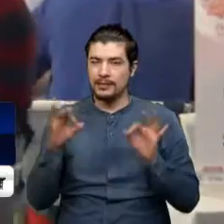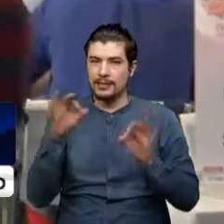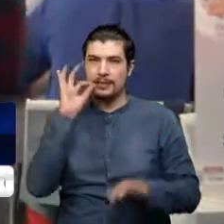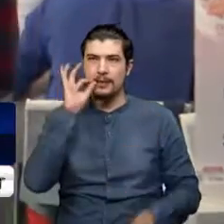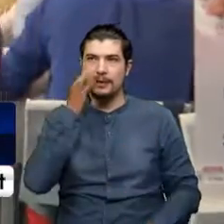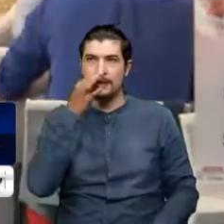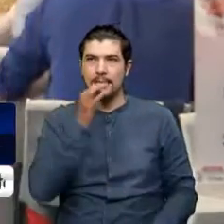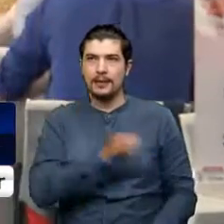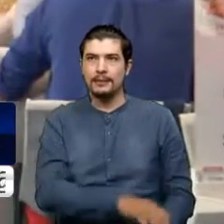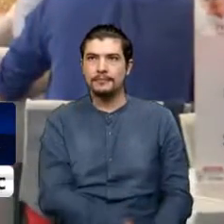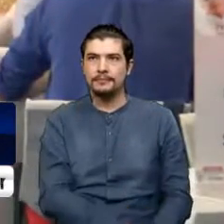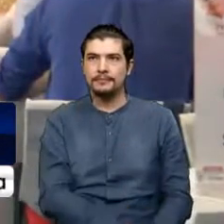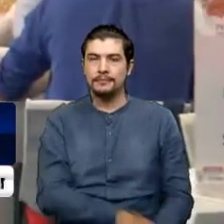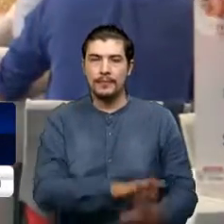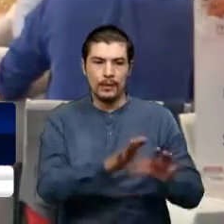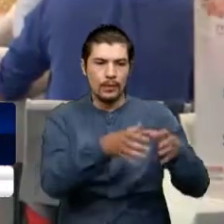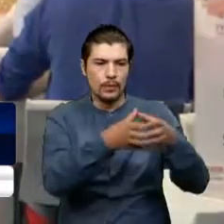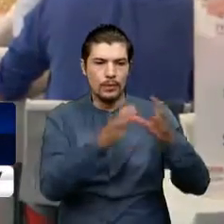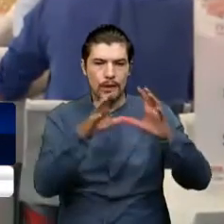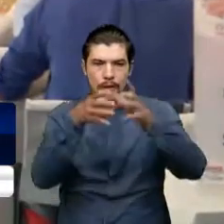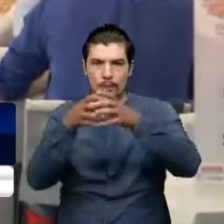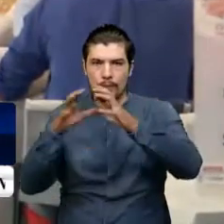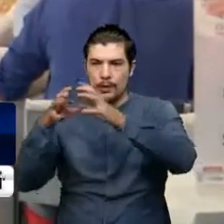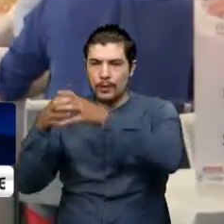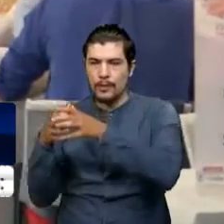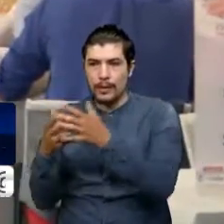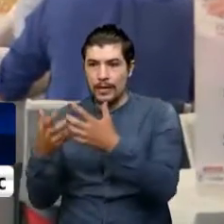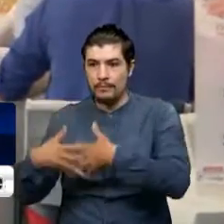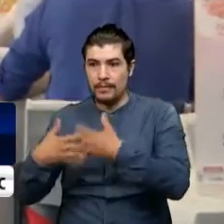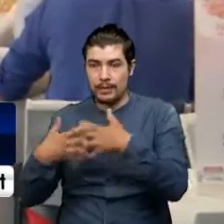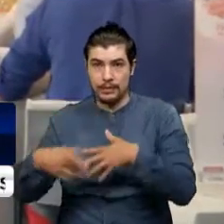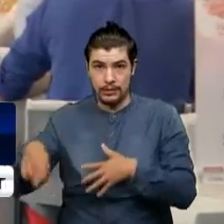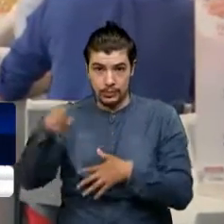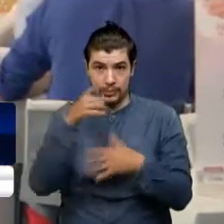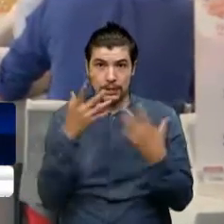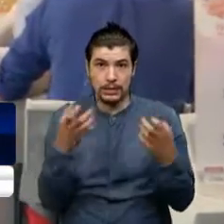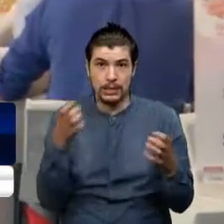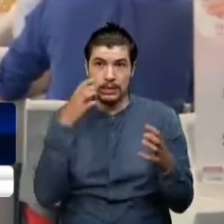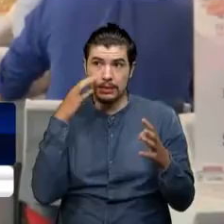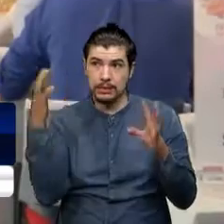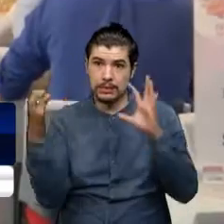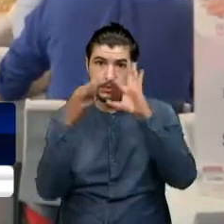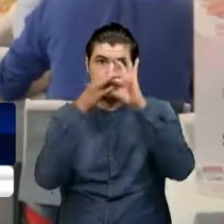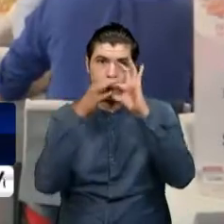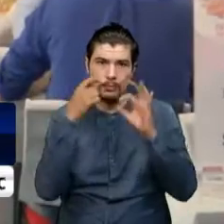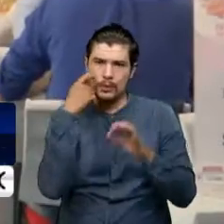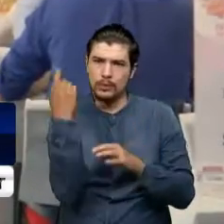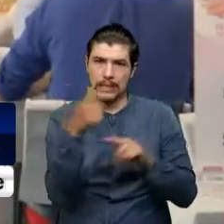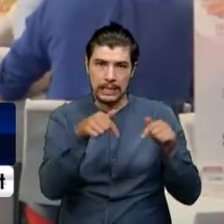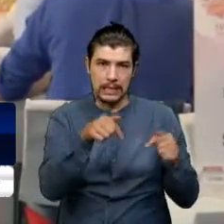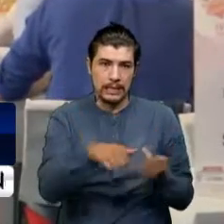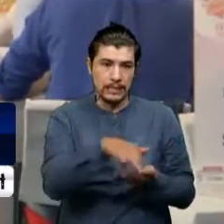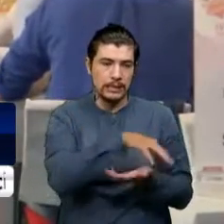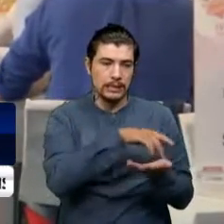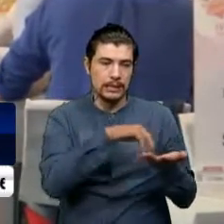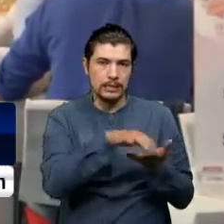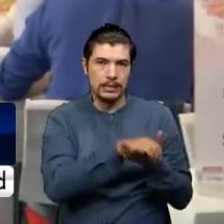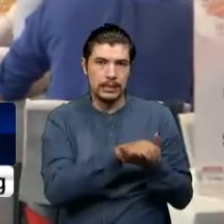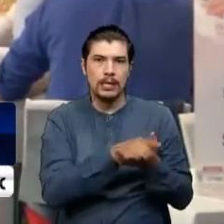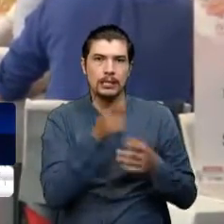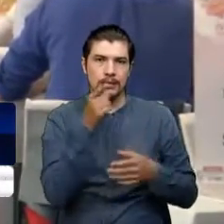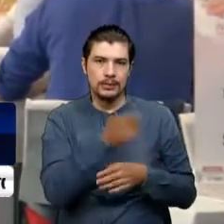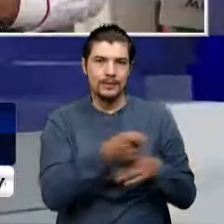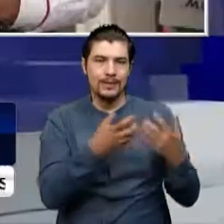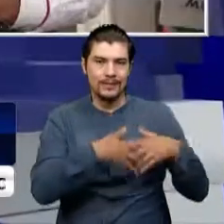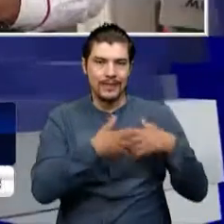Dentro del núcleo de las empresas que le gustaría conseguir distribuidores, por ejemplo, de la capital santandereana, está la que genera